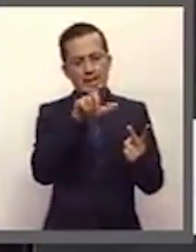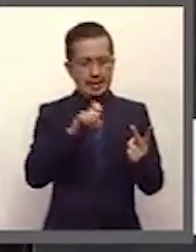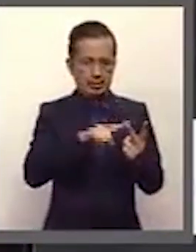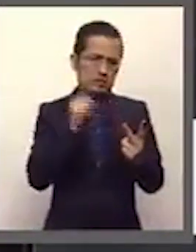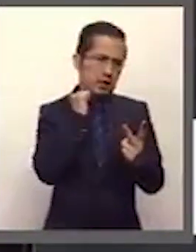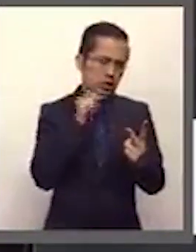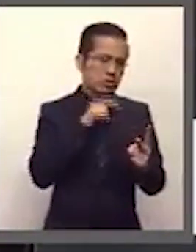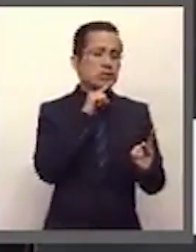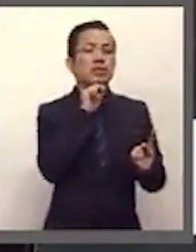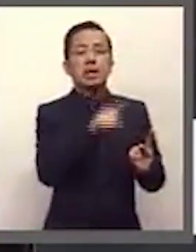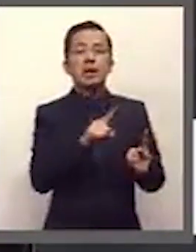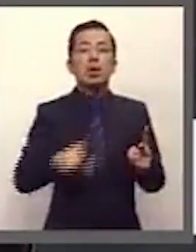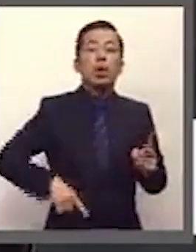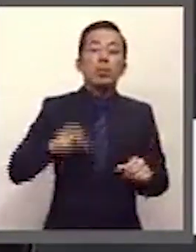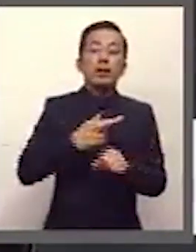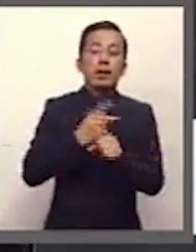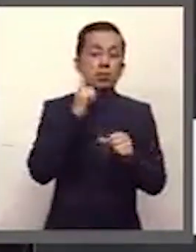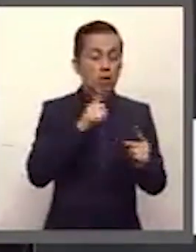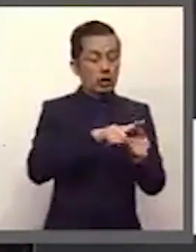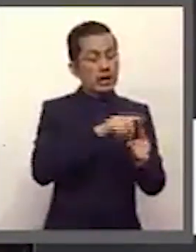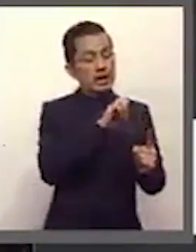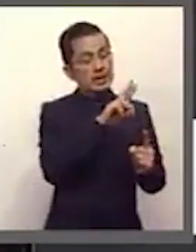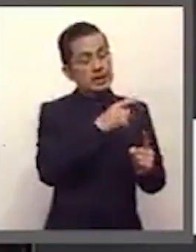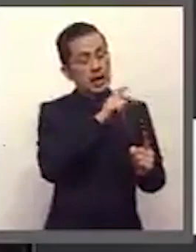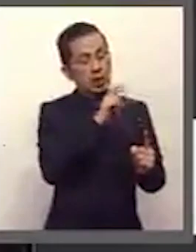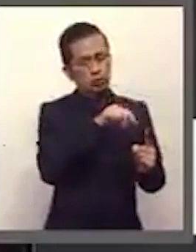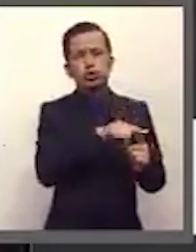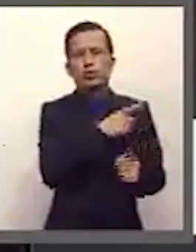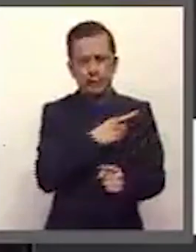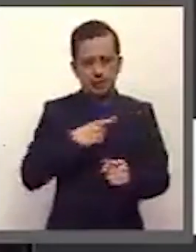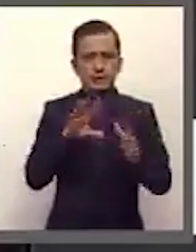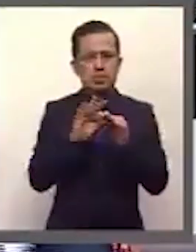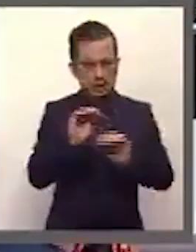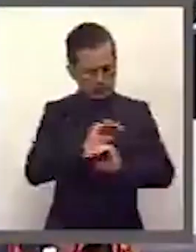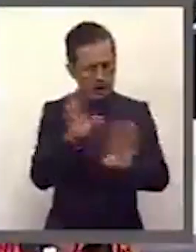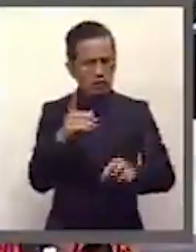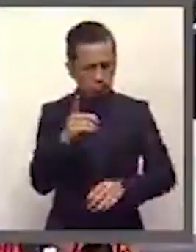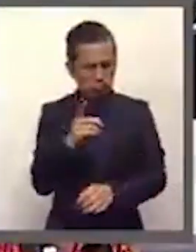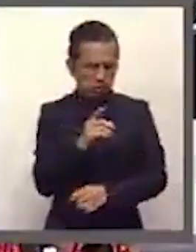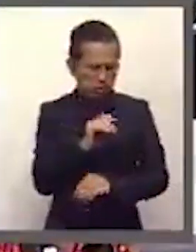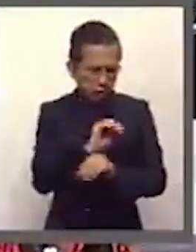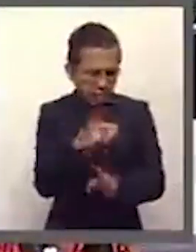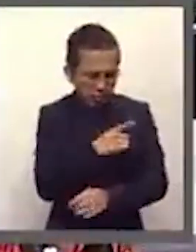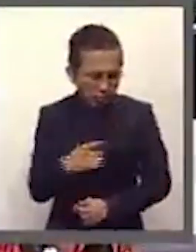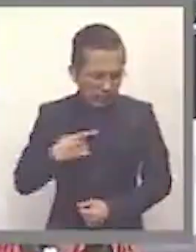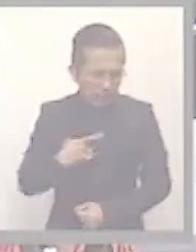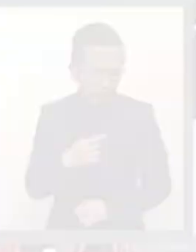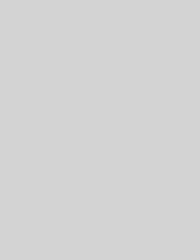discusión en eso, nuestra solidaridad, y me parece que hay que ser serios en los planteamientos. Muchas gracias.